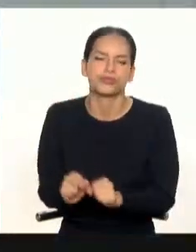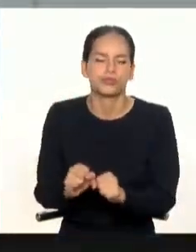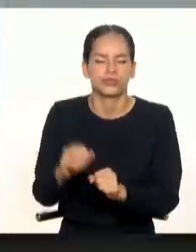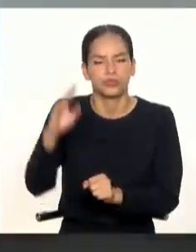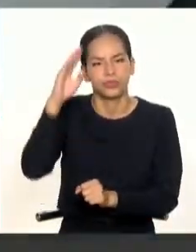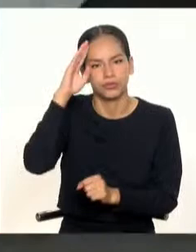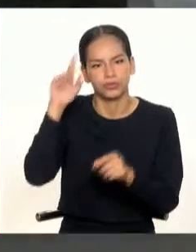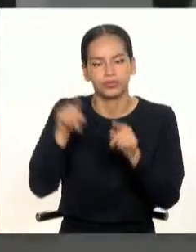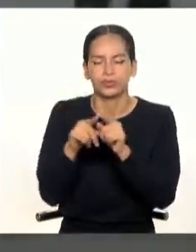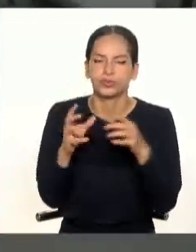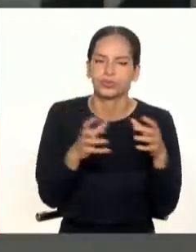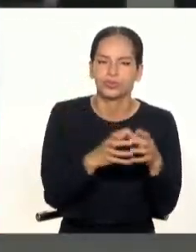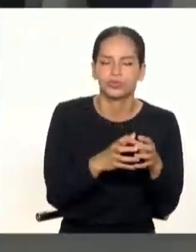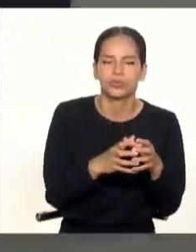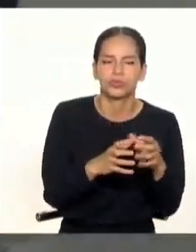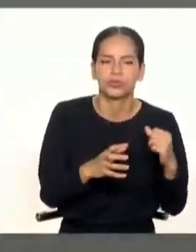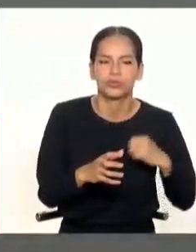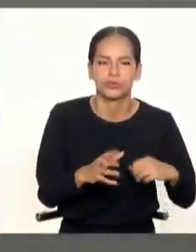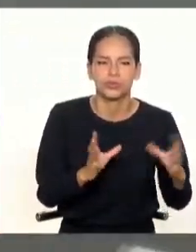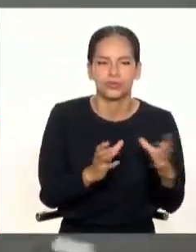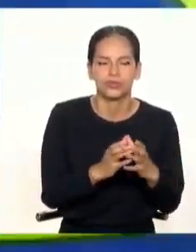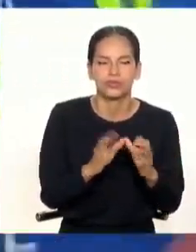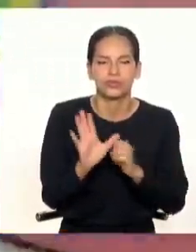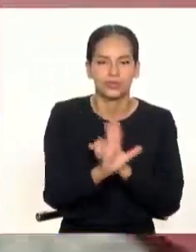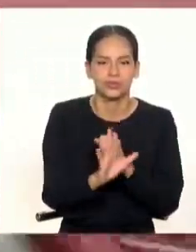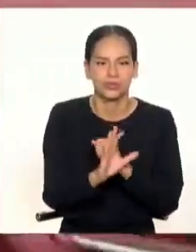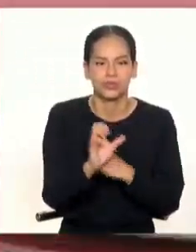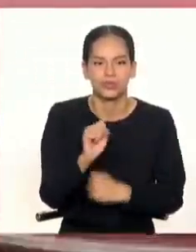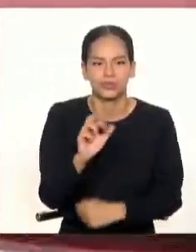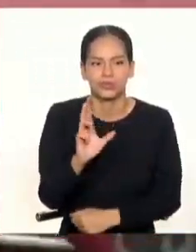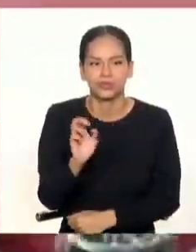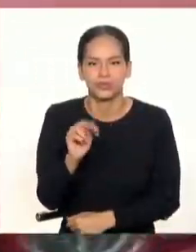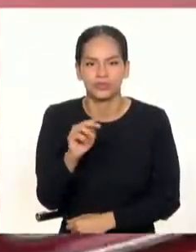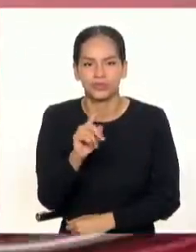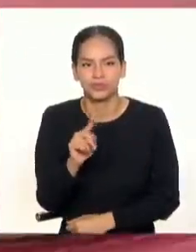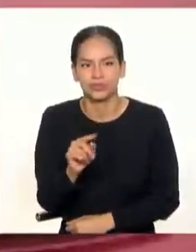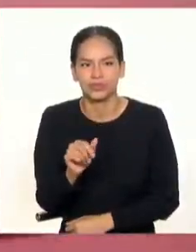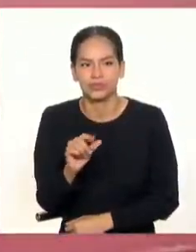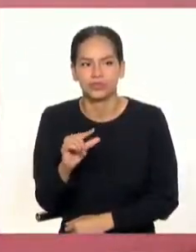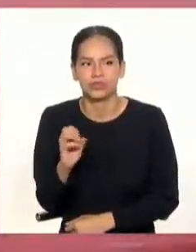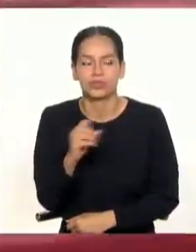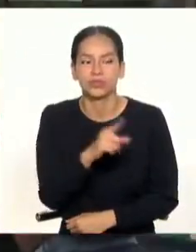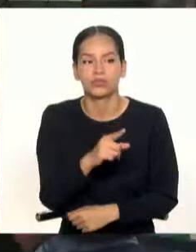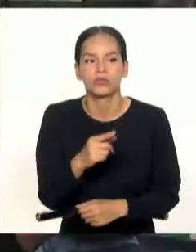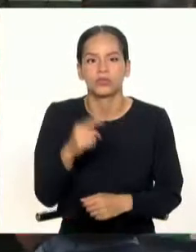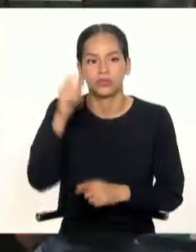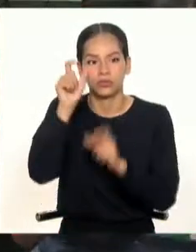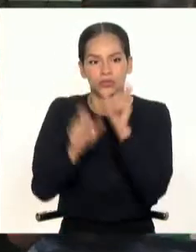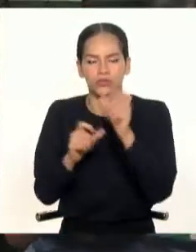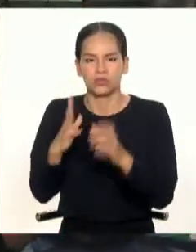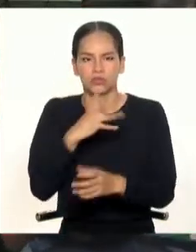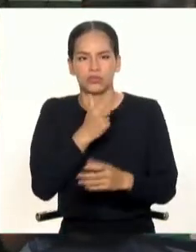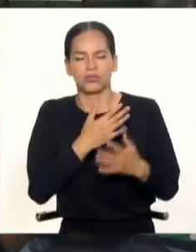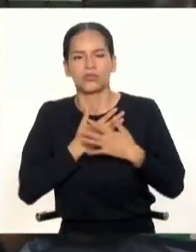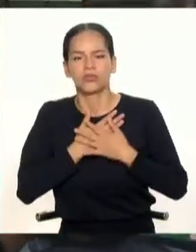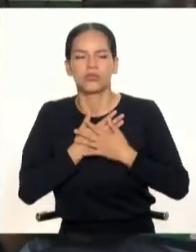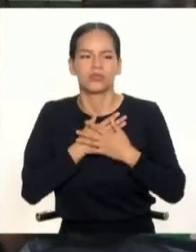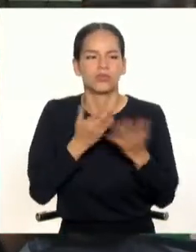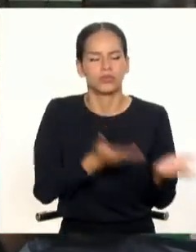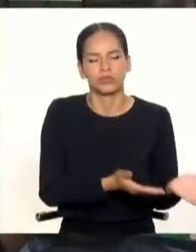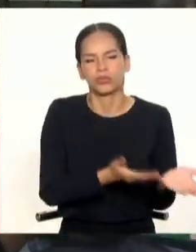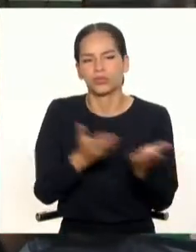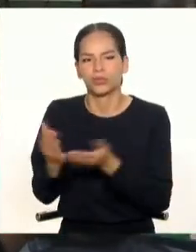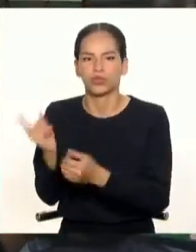serenazgo. Posteriormente, a los 10, 15 minutos, llegan los afectados más los familiares de estas personas y son trasladadas también a